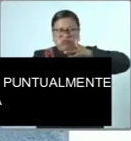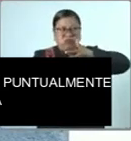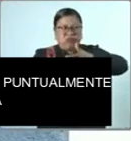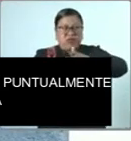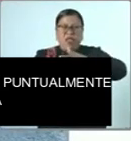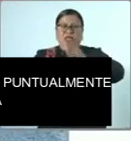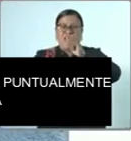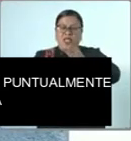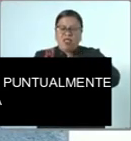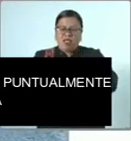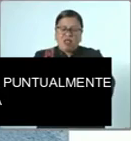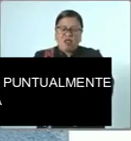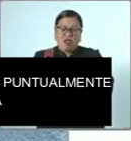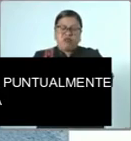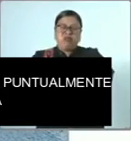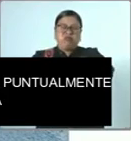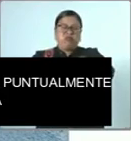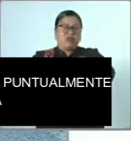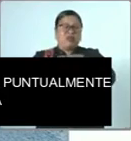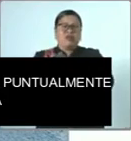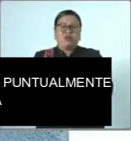ayer